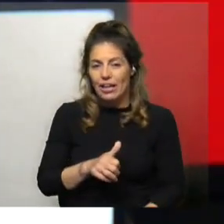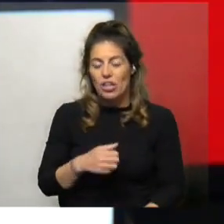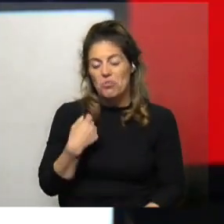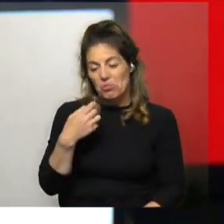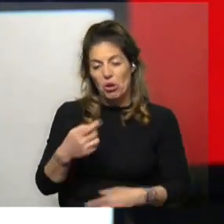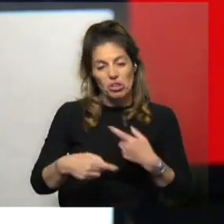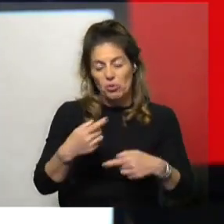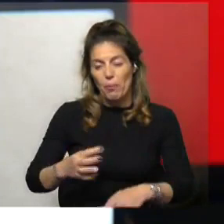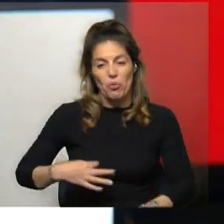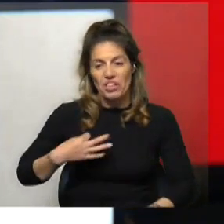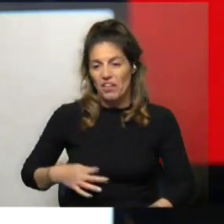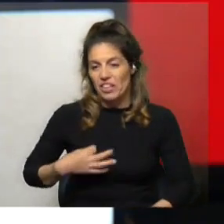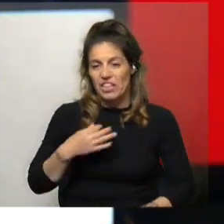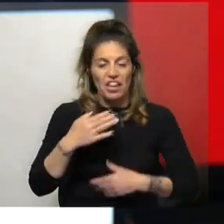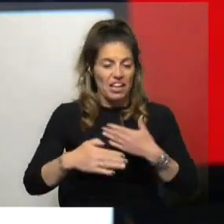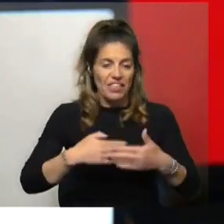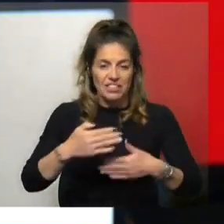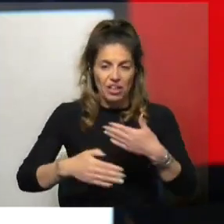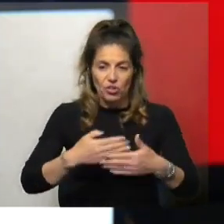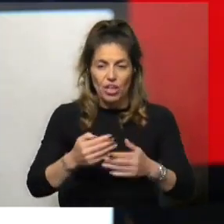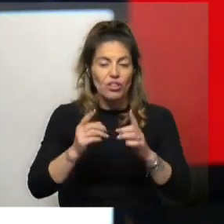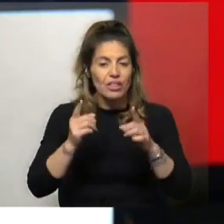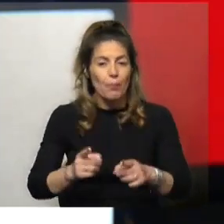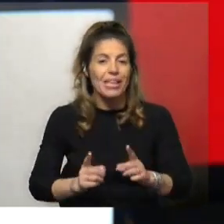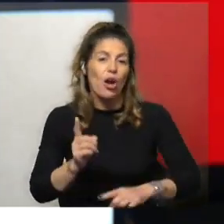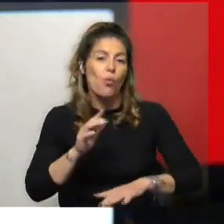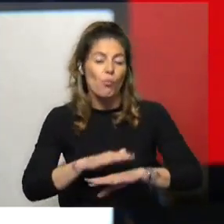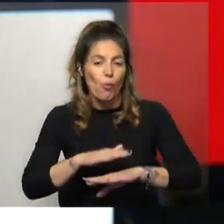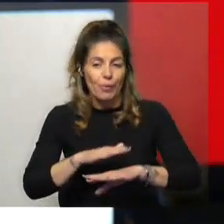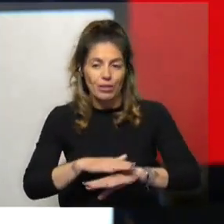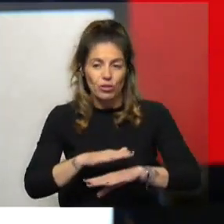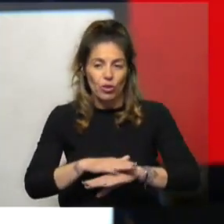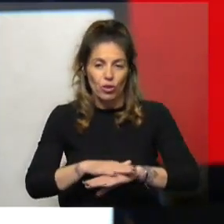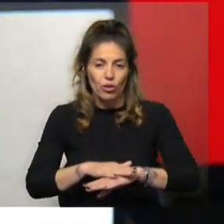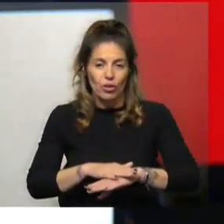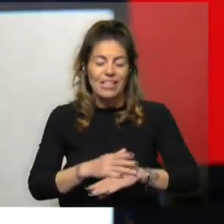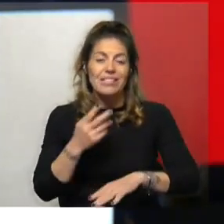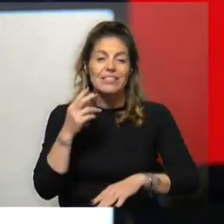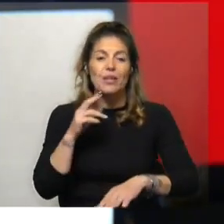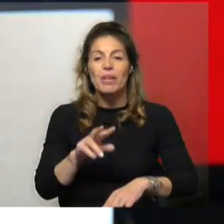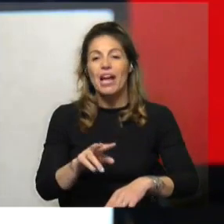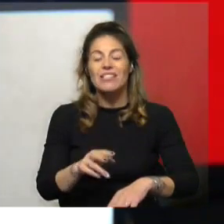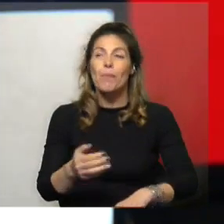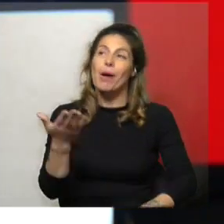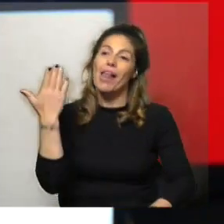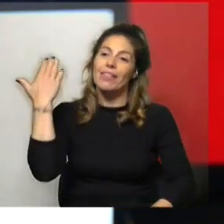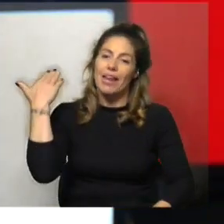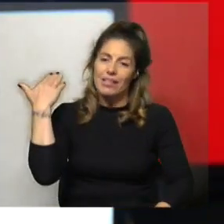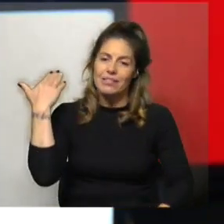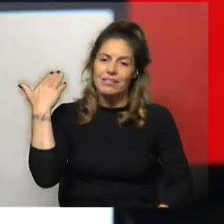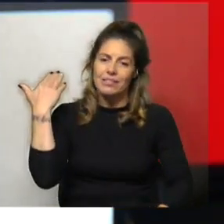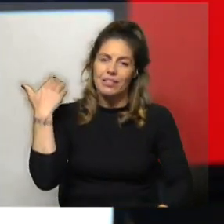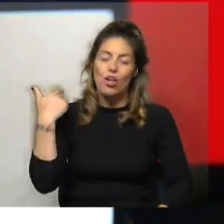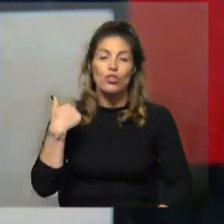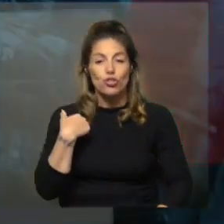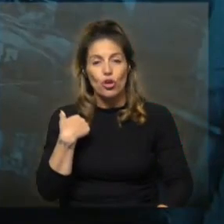nuestra vida la desarrollamos también en un momento este si miras un poco por el espejo de retrovisor